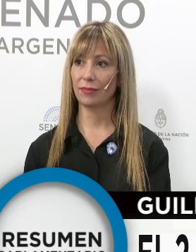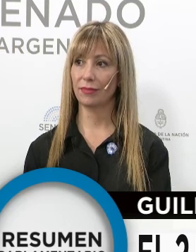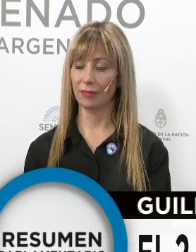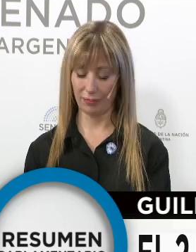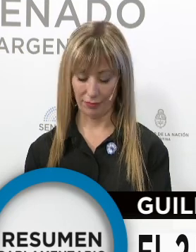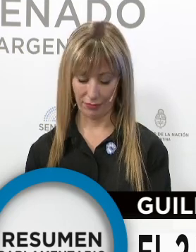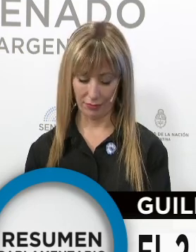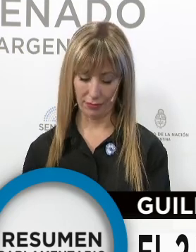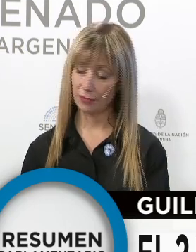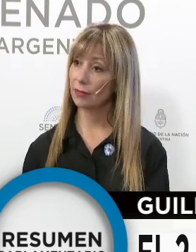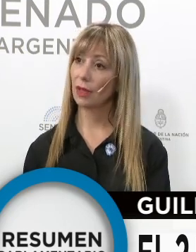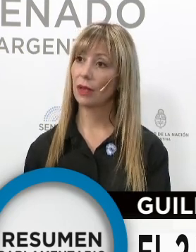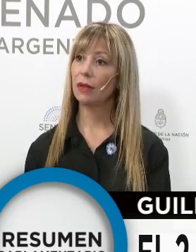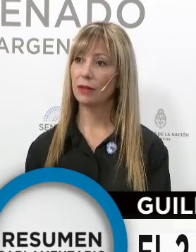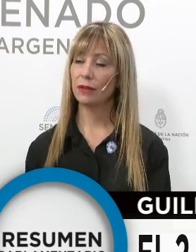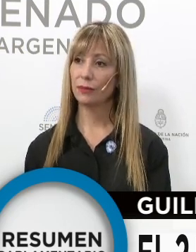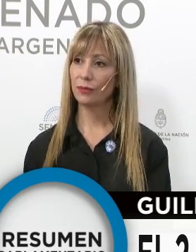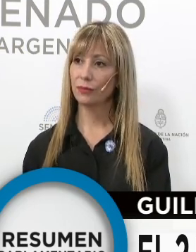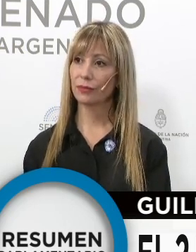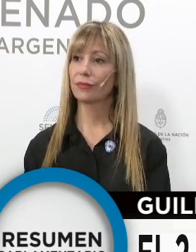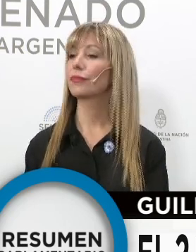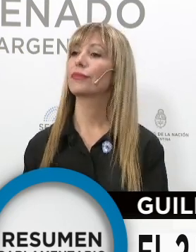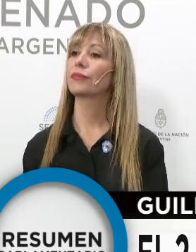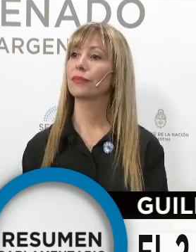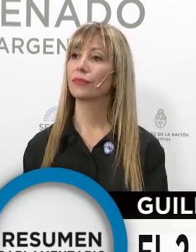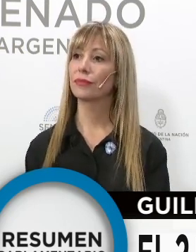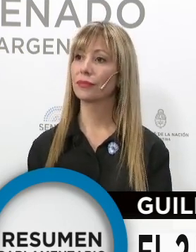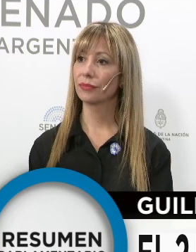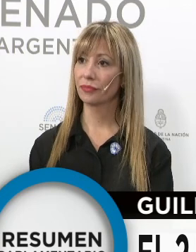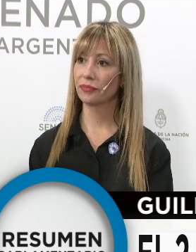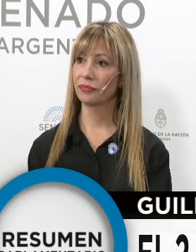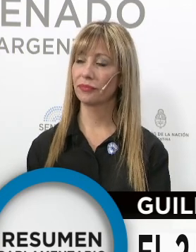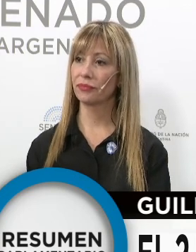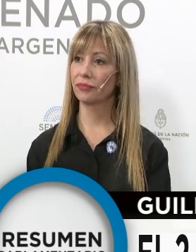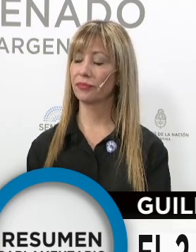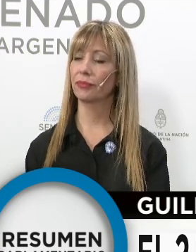hermanos y hermanas nuestras dieron batalla en el interior de la provincia para lograr lo que